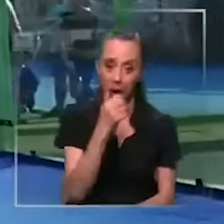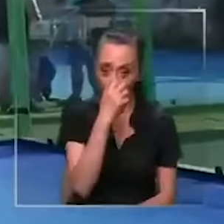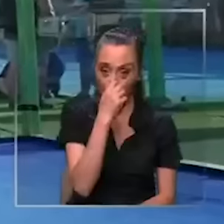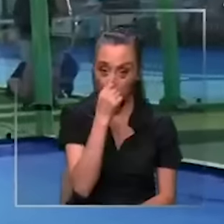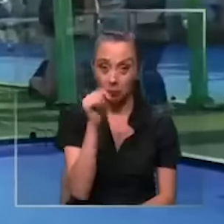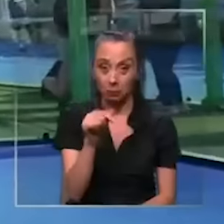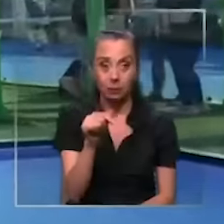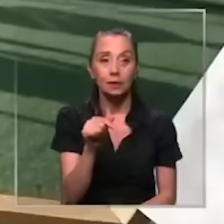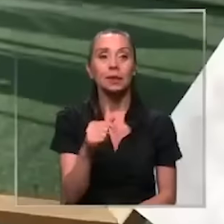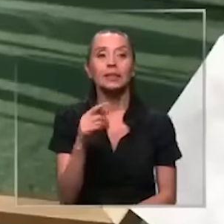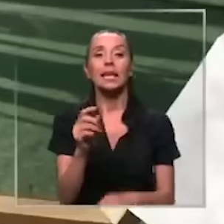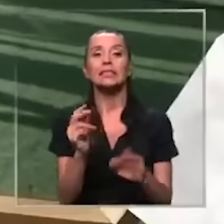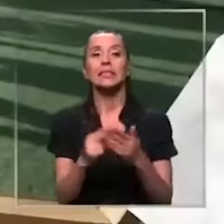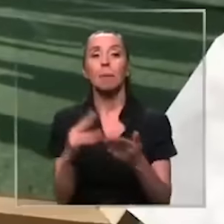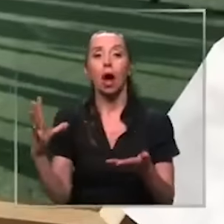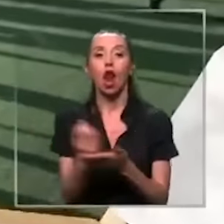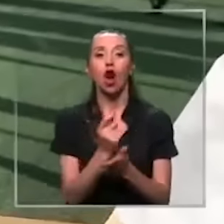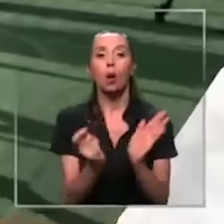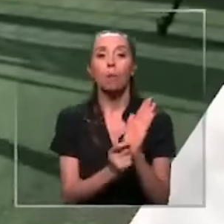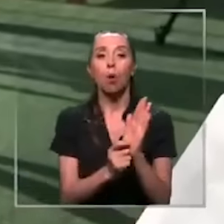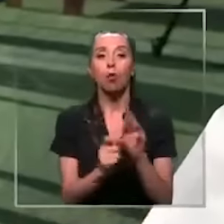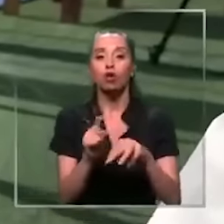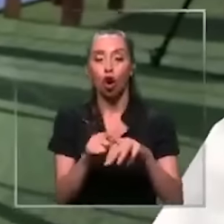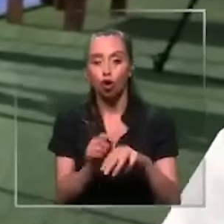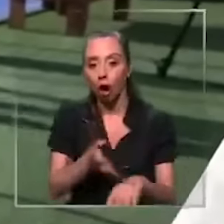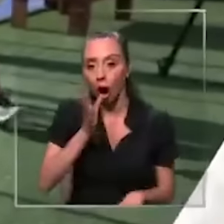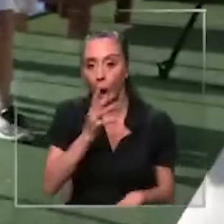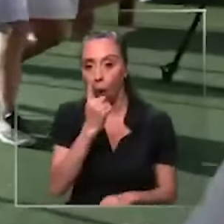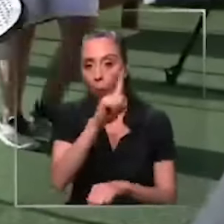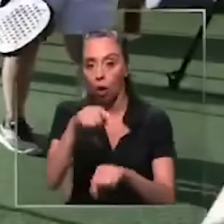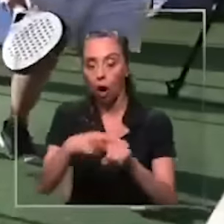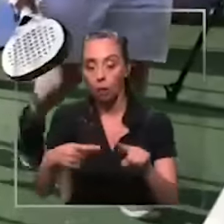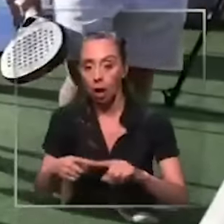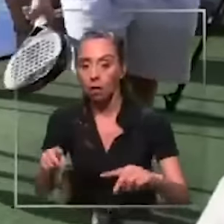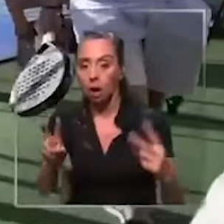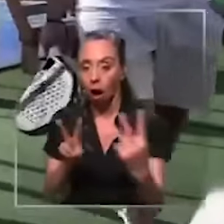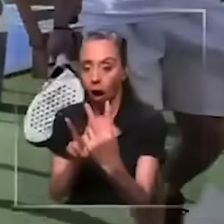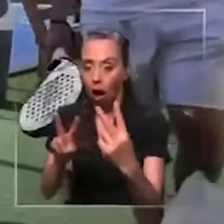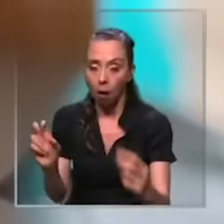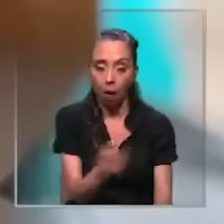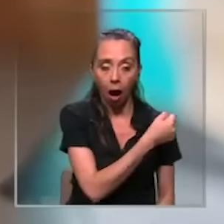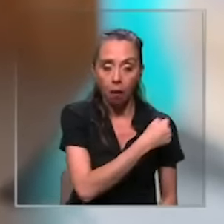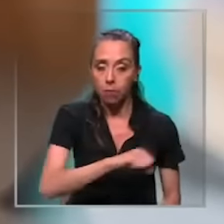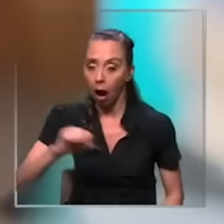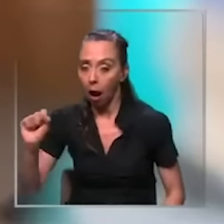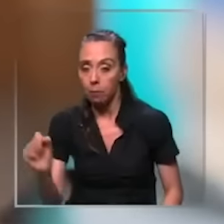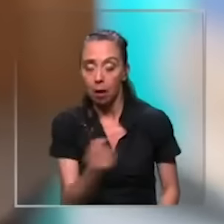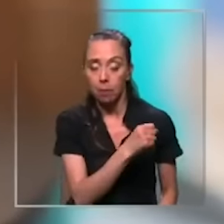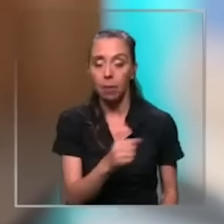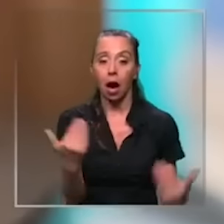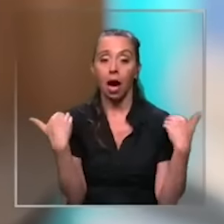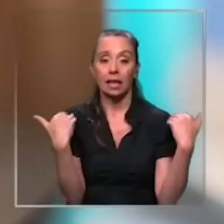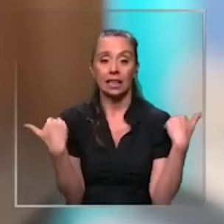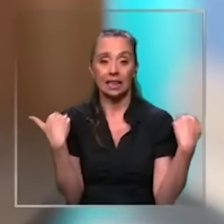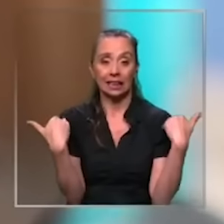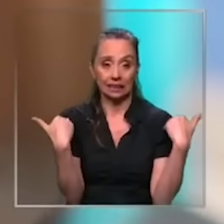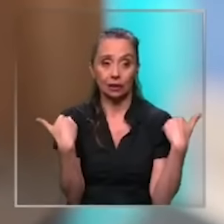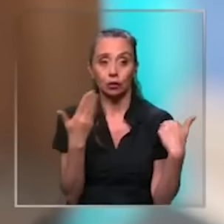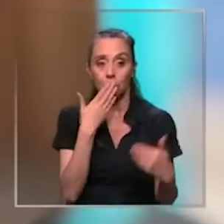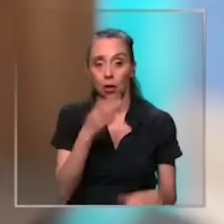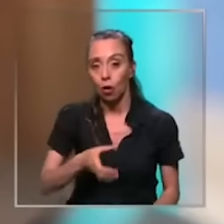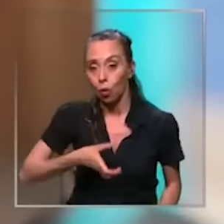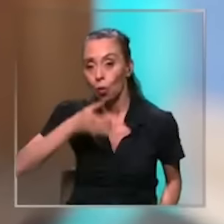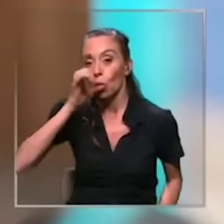Punto de oro y a hidratarse. Y es que una hora y media puede llegar a durar el partido. Y entre tanto ejercicio, nada mal viene